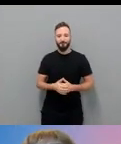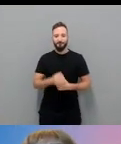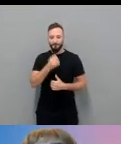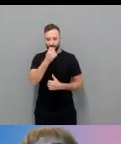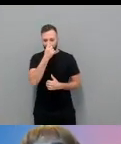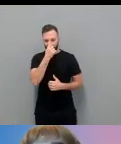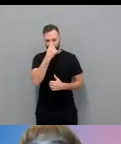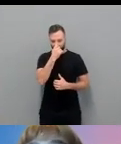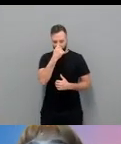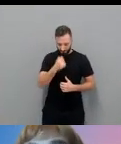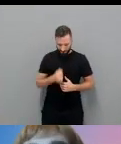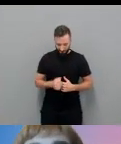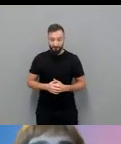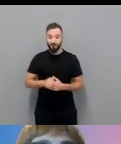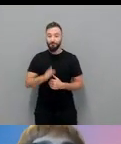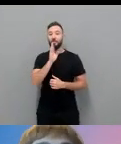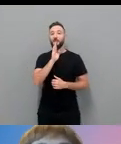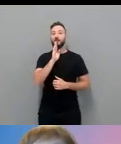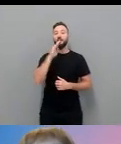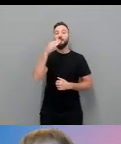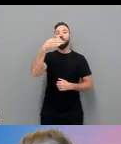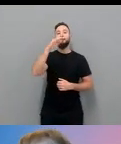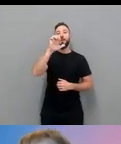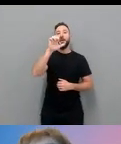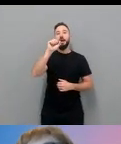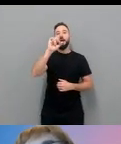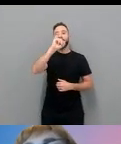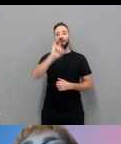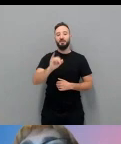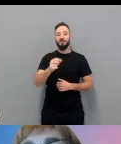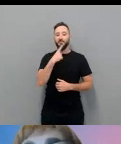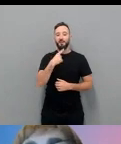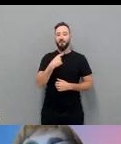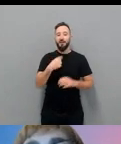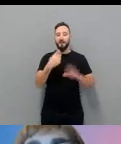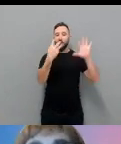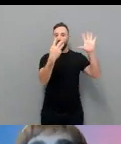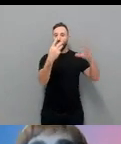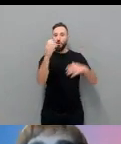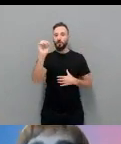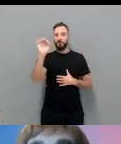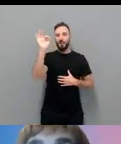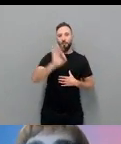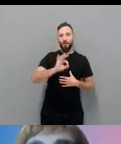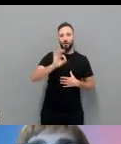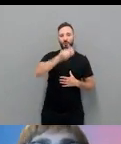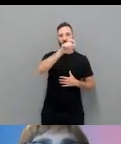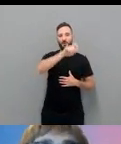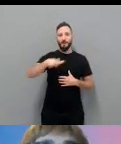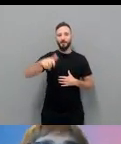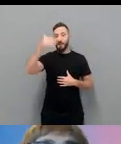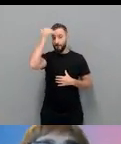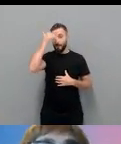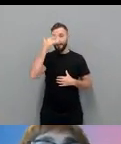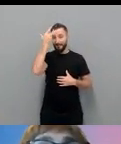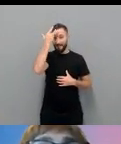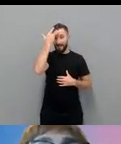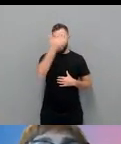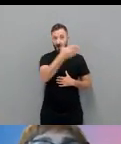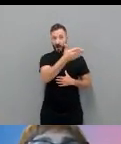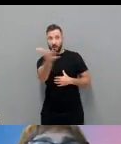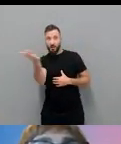Bueno, nos decía Beatriz, el 80% de personas con parálisis cerebral